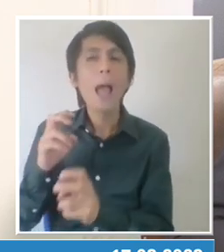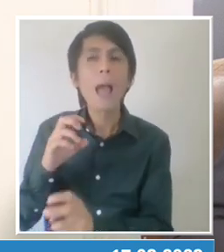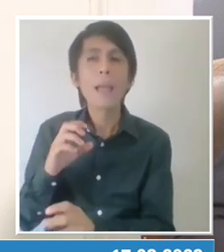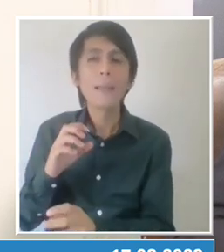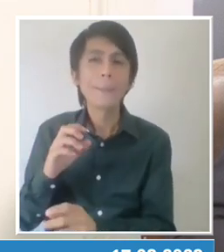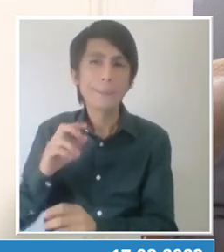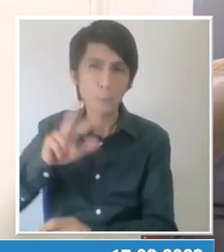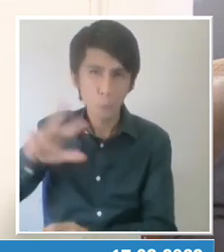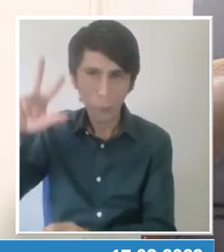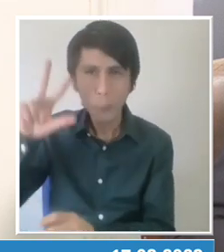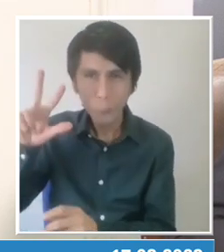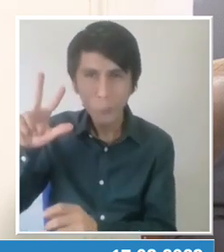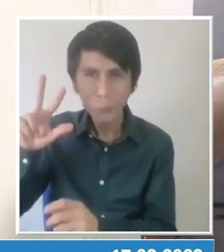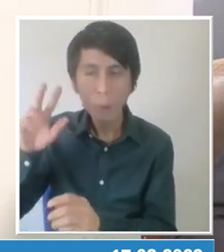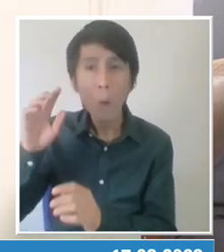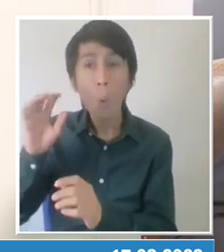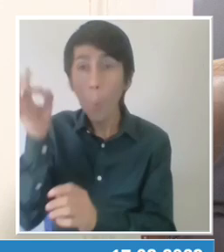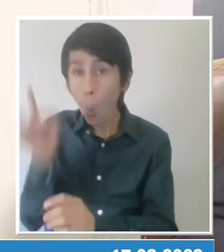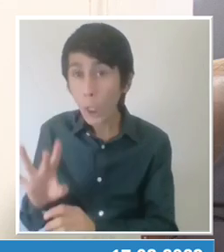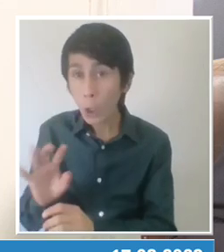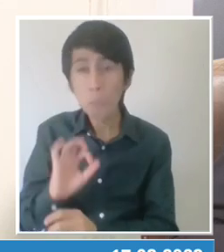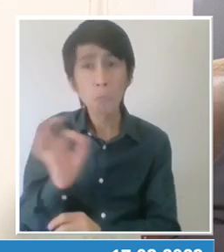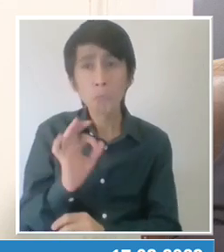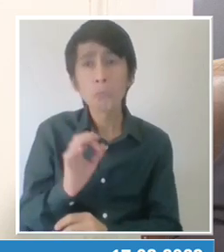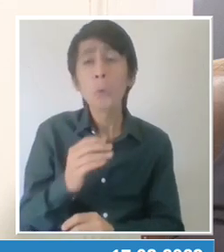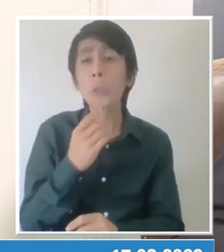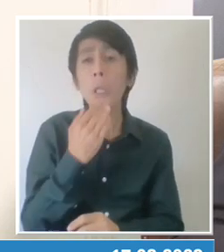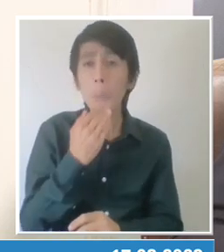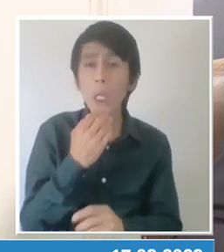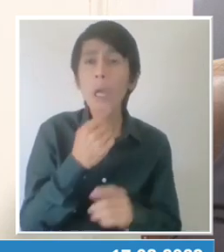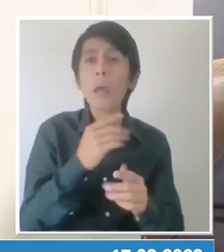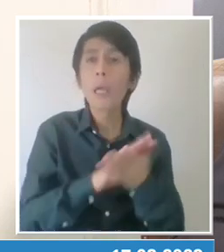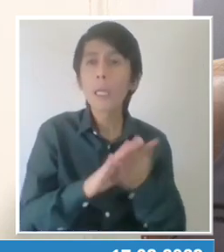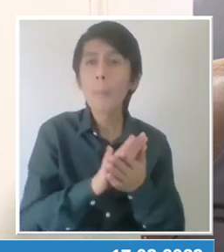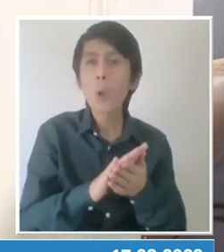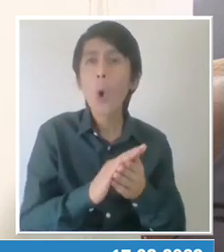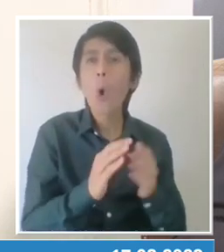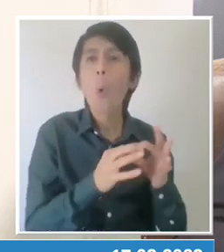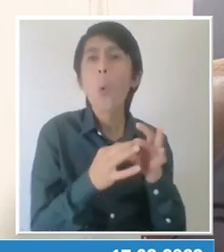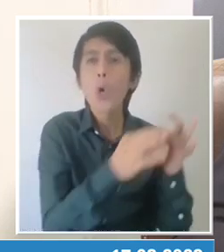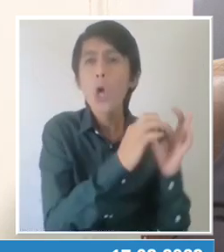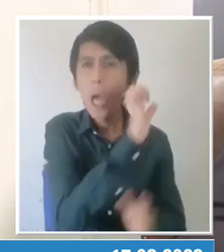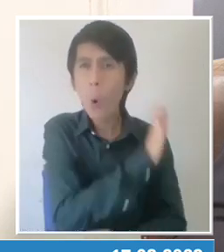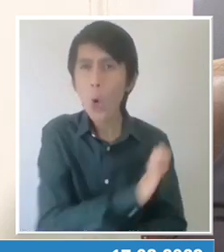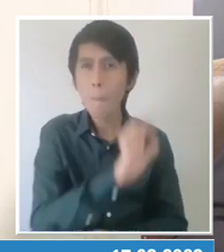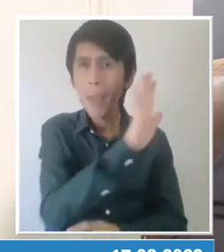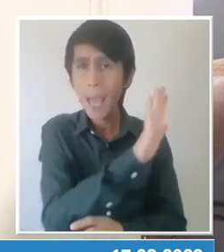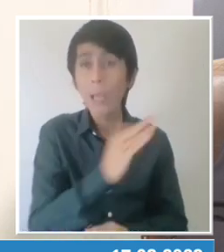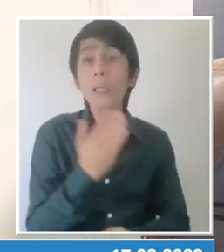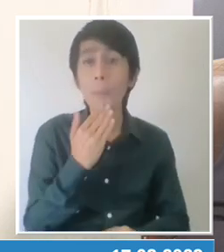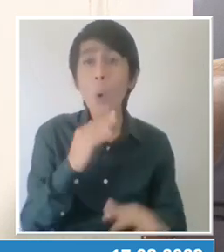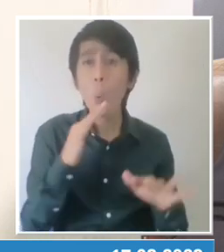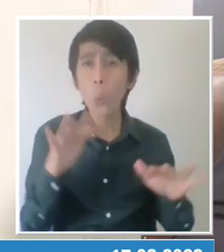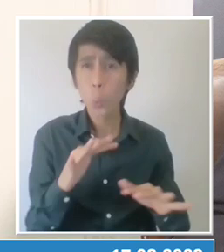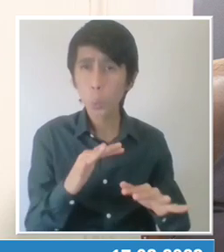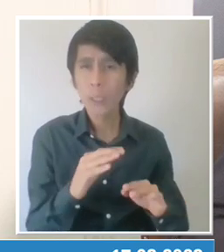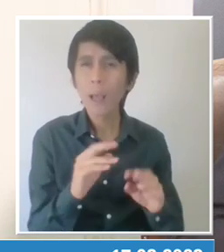La Unión Europea, por ejemplo, tiene este concepto de bien común que lo aplica, por ejemplo, a todas las relaciones fronterizas.